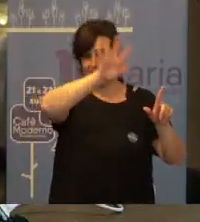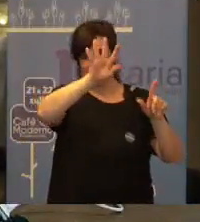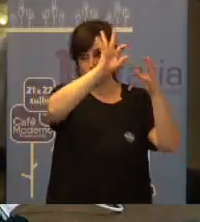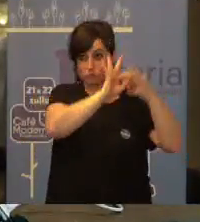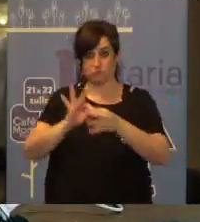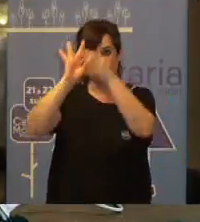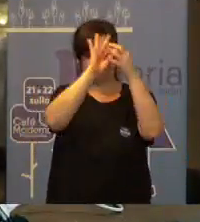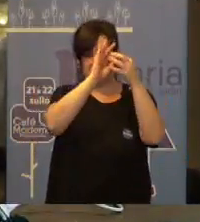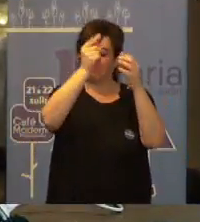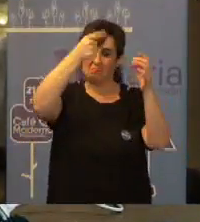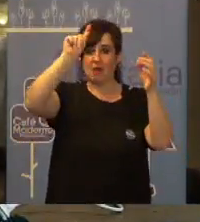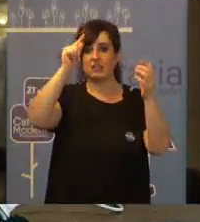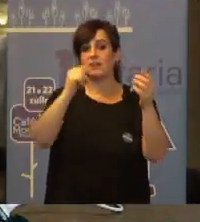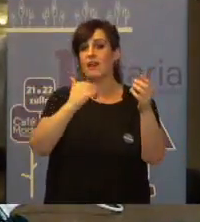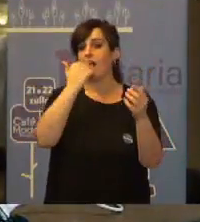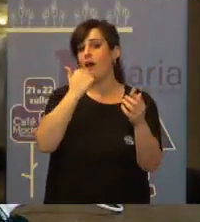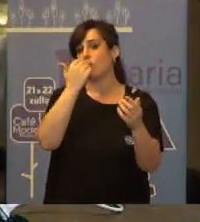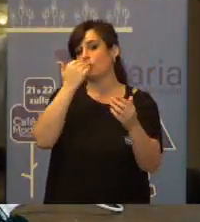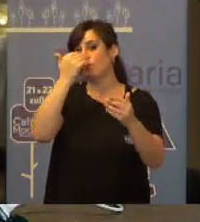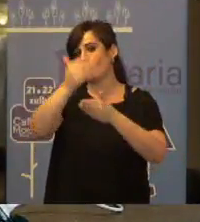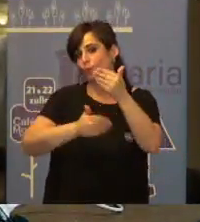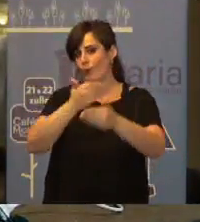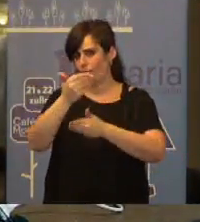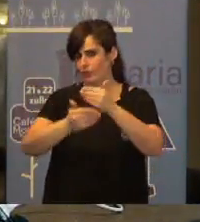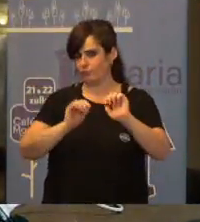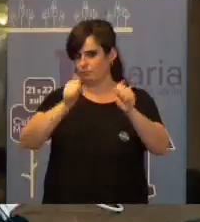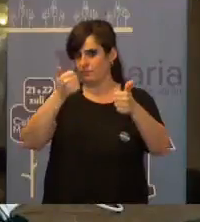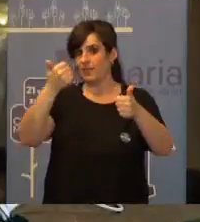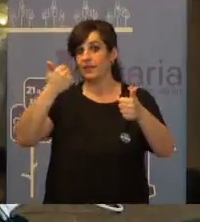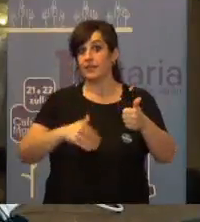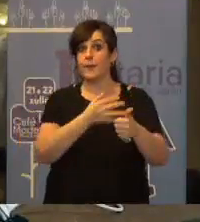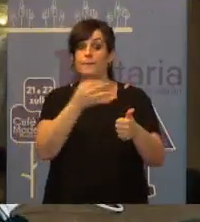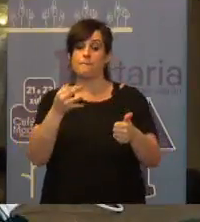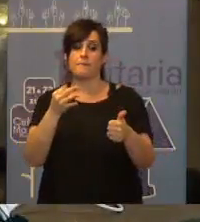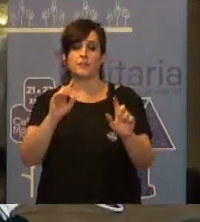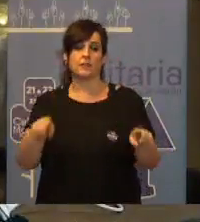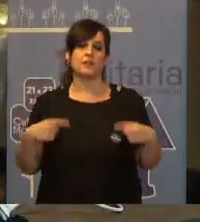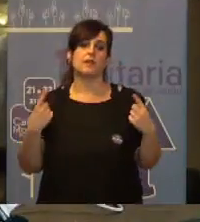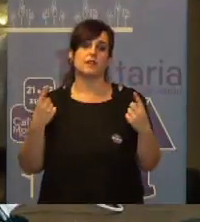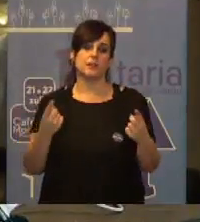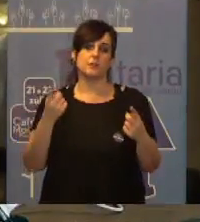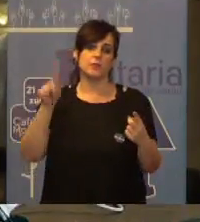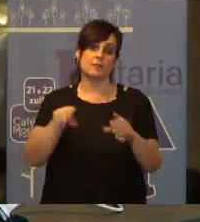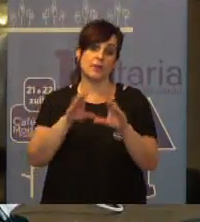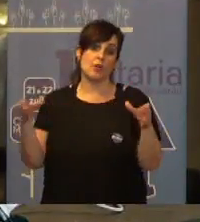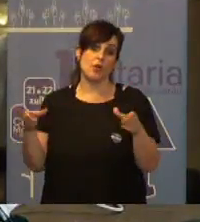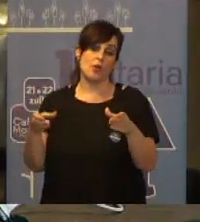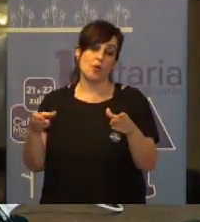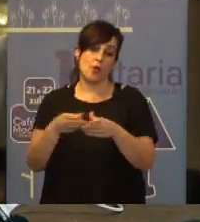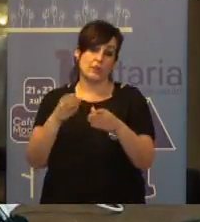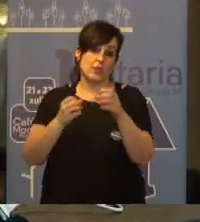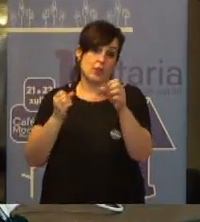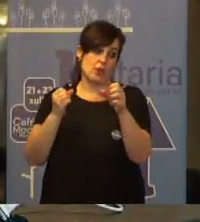matices, ese proceso está xa en curso. E despois está, claro, a anomalía galega e de Marea, que ten